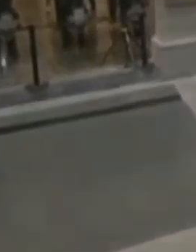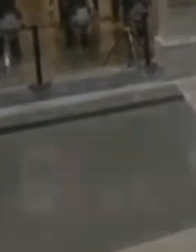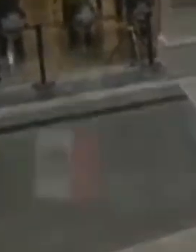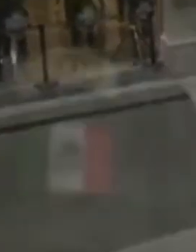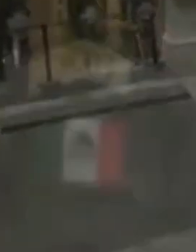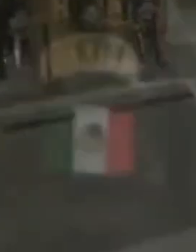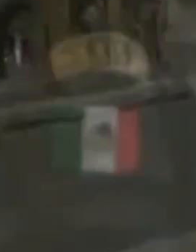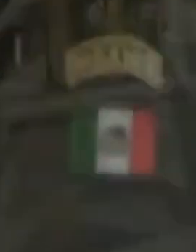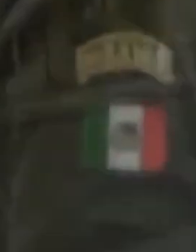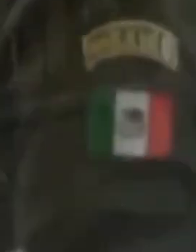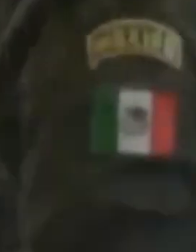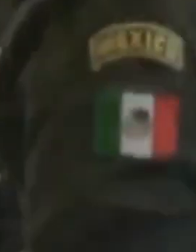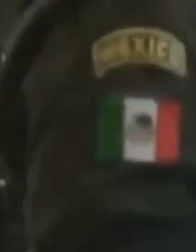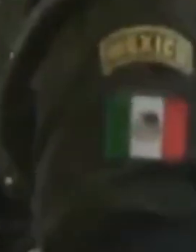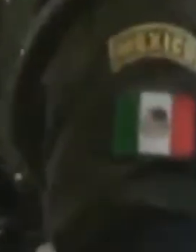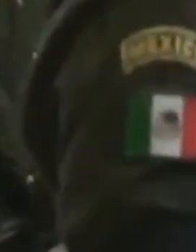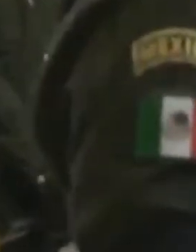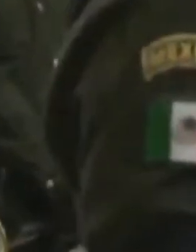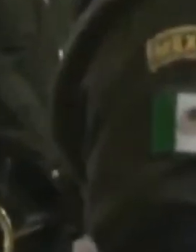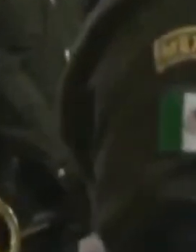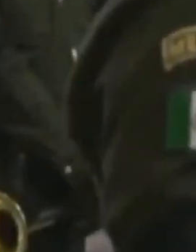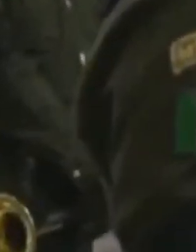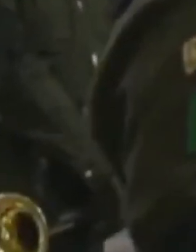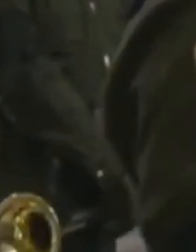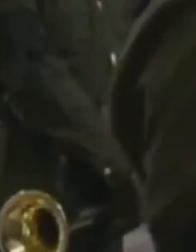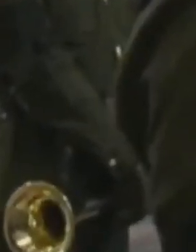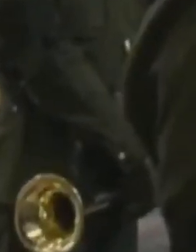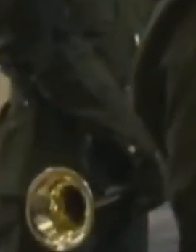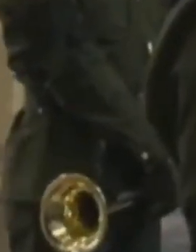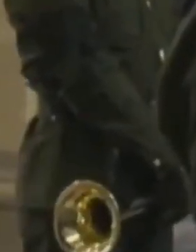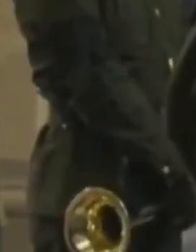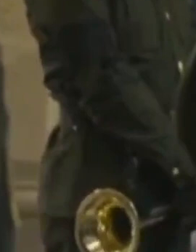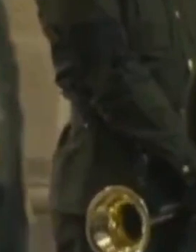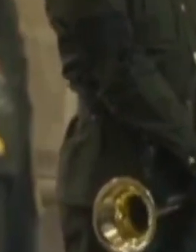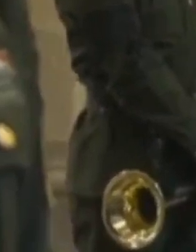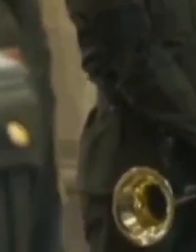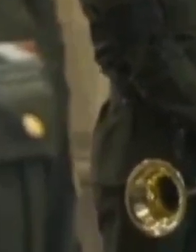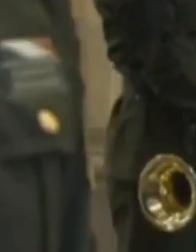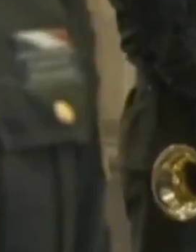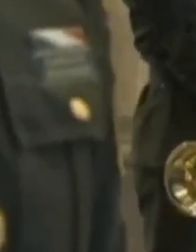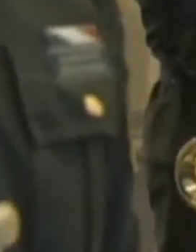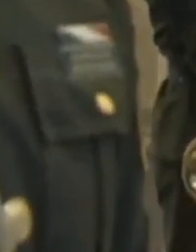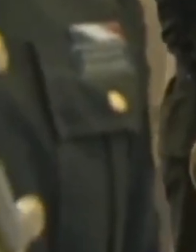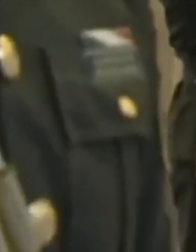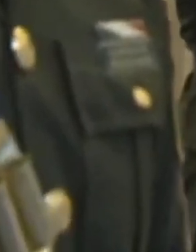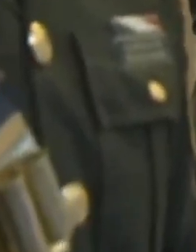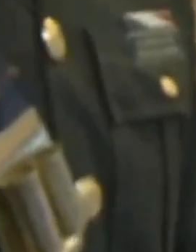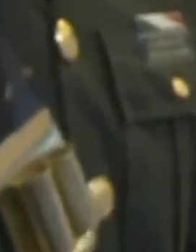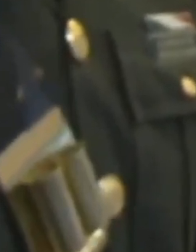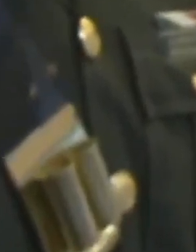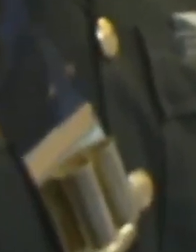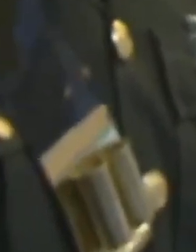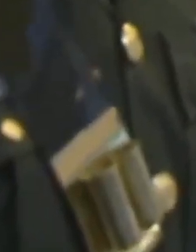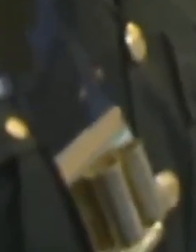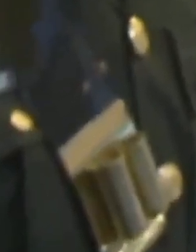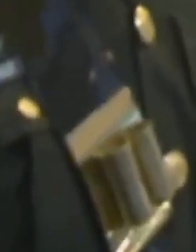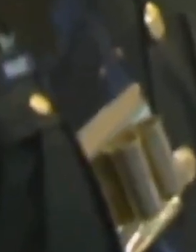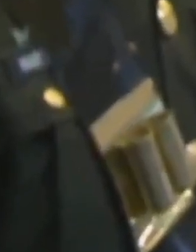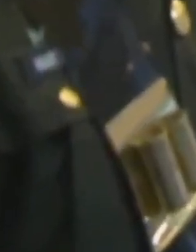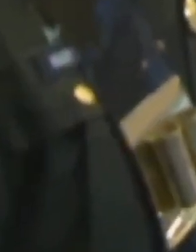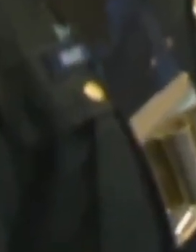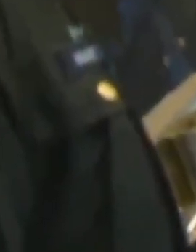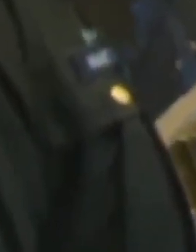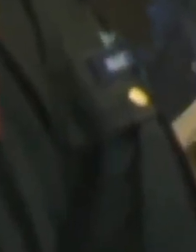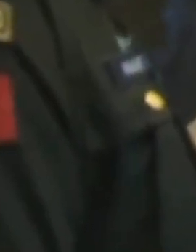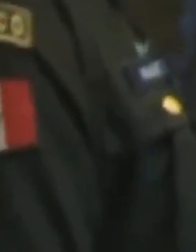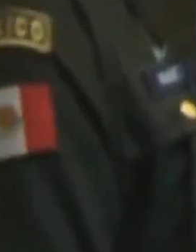a lo que estaba ocurriendo en esos momentos en nuestro país. Y el doctor Belisario Domínguez no descuidaba la